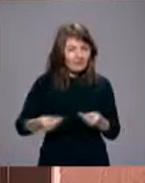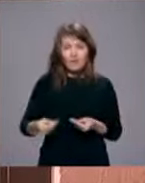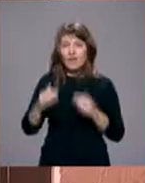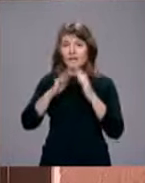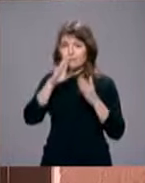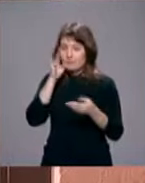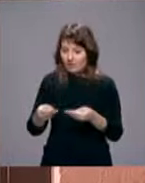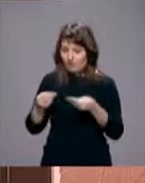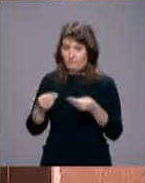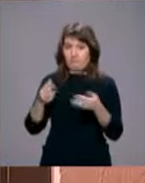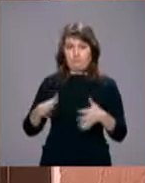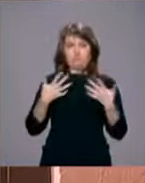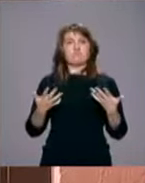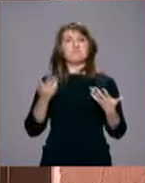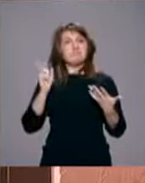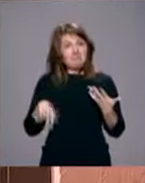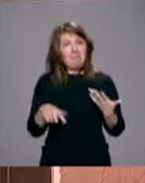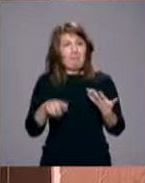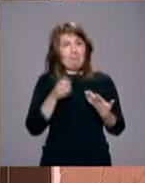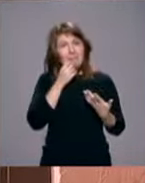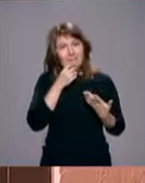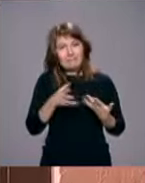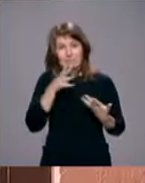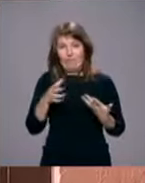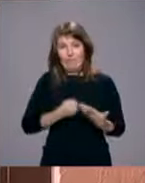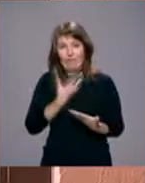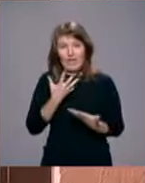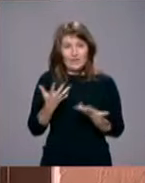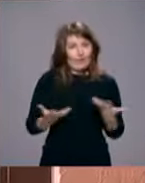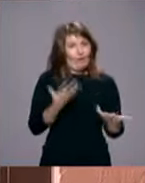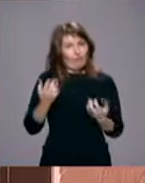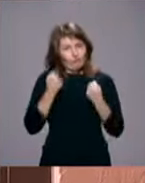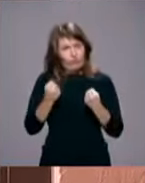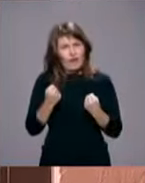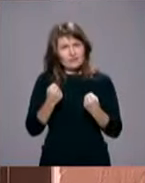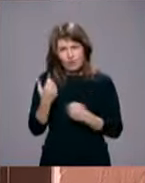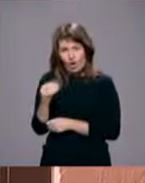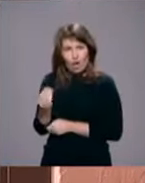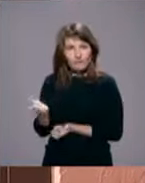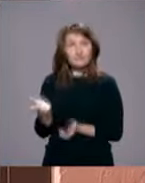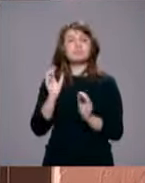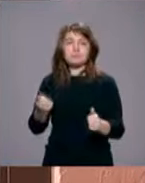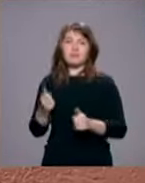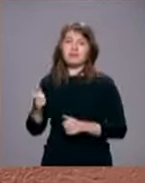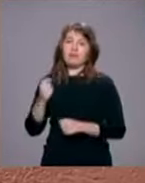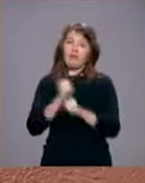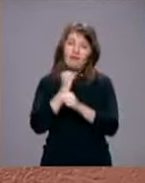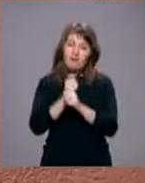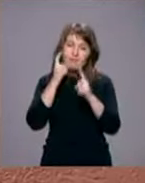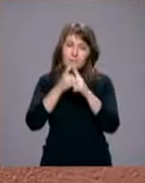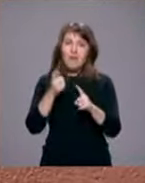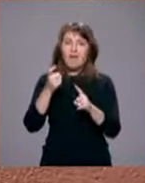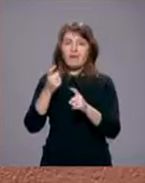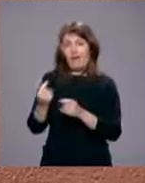pero también con aceptación por esa vocación tan prematura y a la vez tan fuerte manuel comienza a trabajar para pagarse su